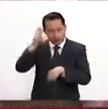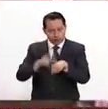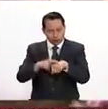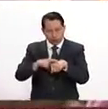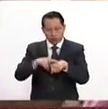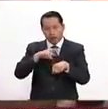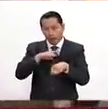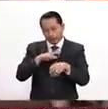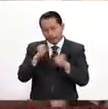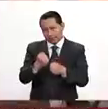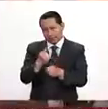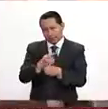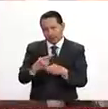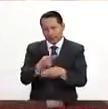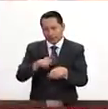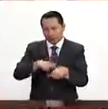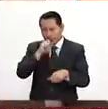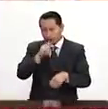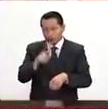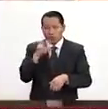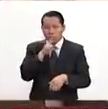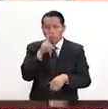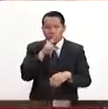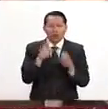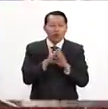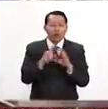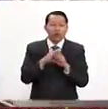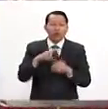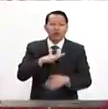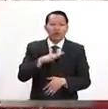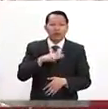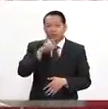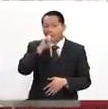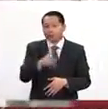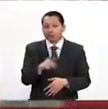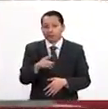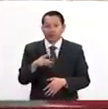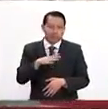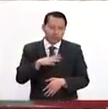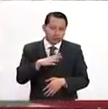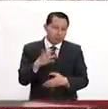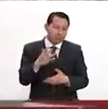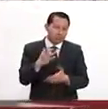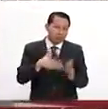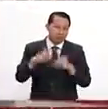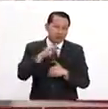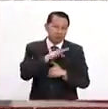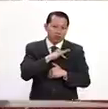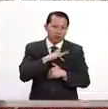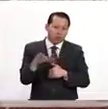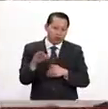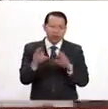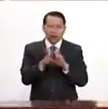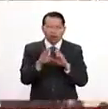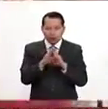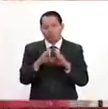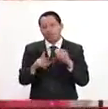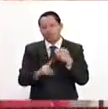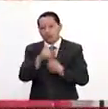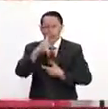Seguridad Nacional, es que los rusos se están ufanando, básicamente, por el éxito que tuvieron en crear caos y discordia en este